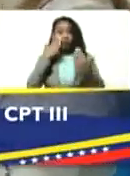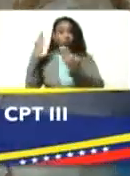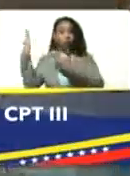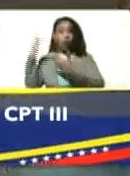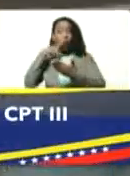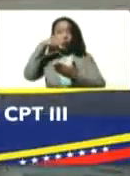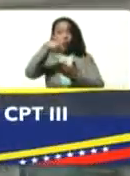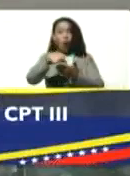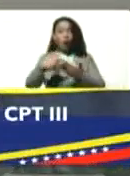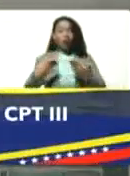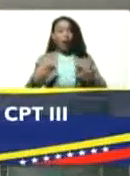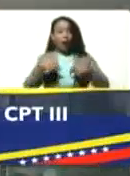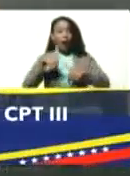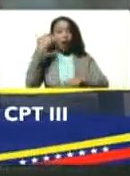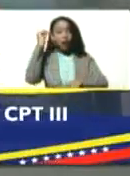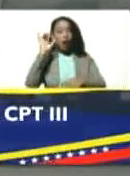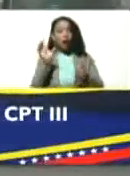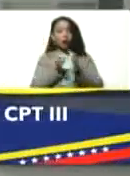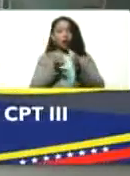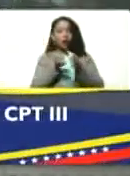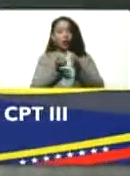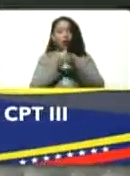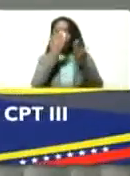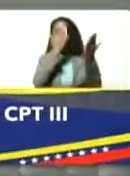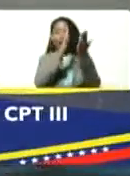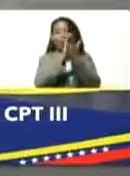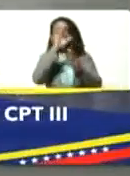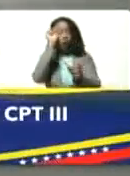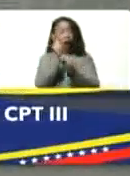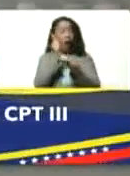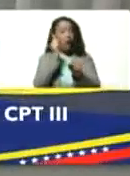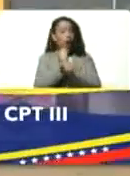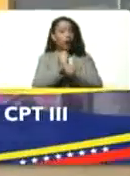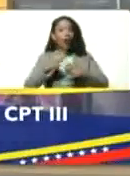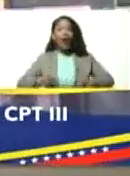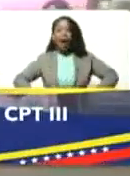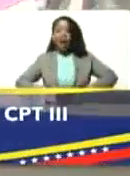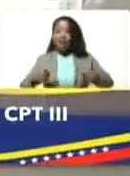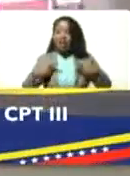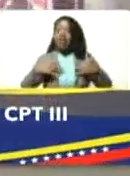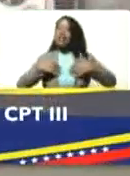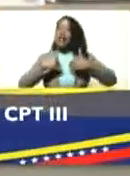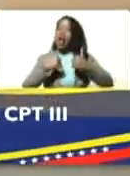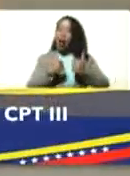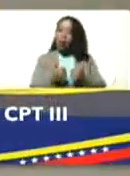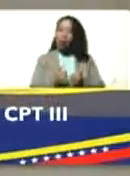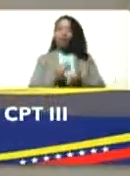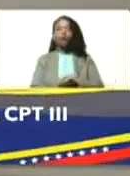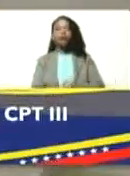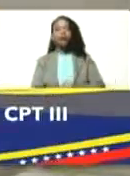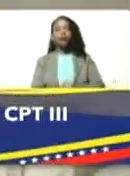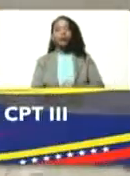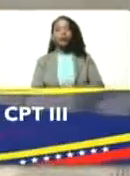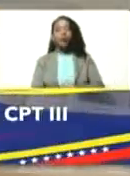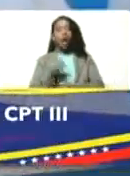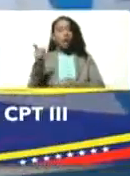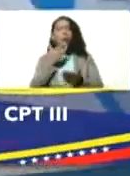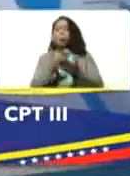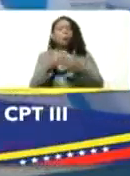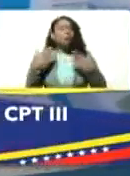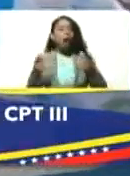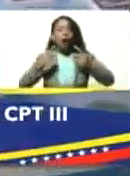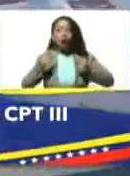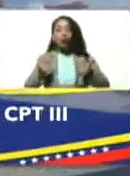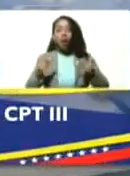mención que usted tiene un equipo que está al frente de la batalla por la vida, por la salud, y esto ha permitido activar